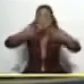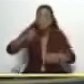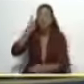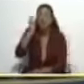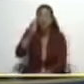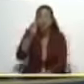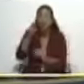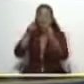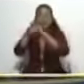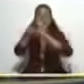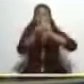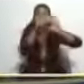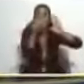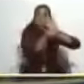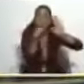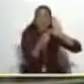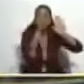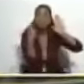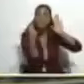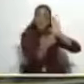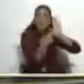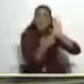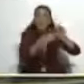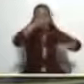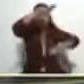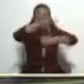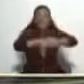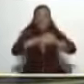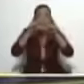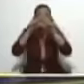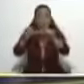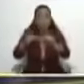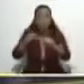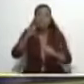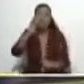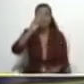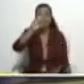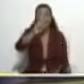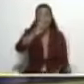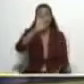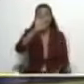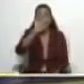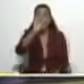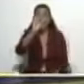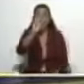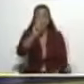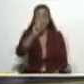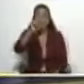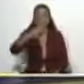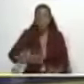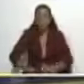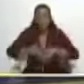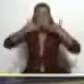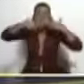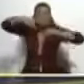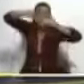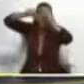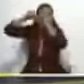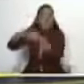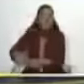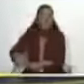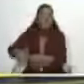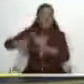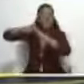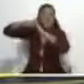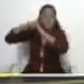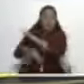para introducir ya la cadena perpetua en nuestra Constitución y que esa gente se pudra de por vida